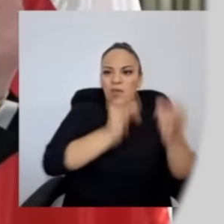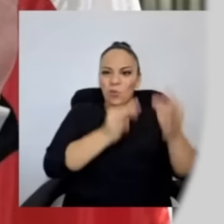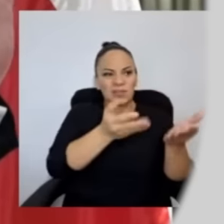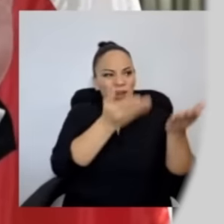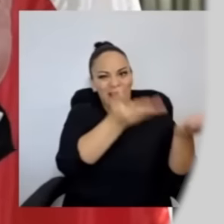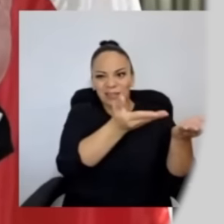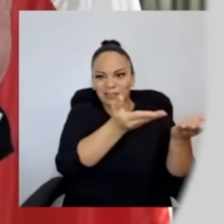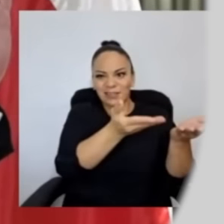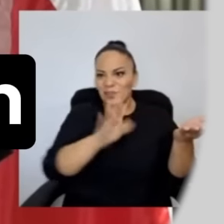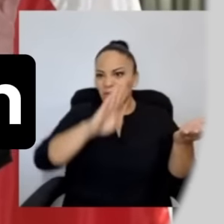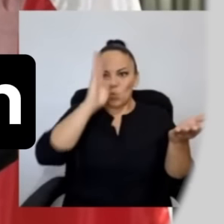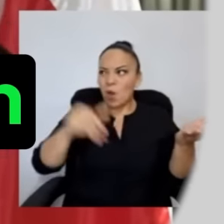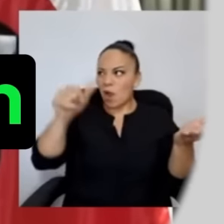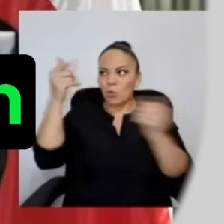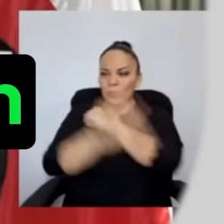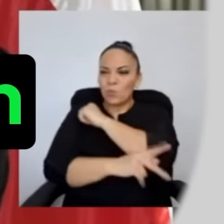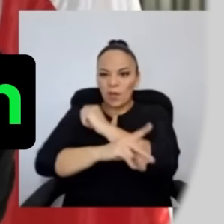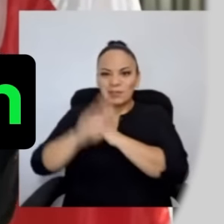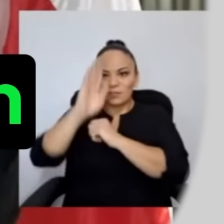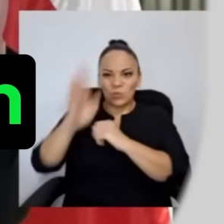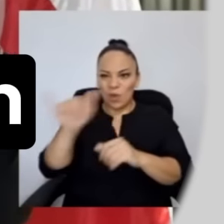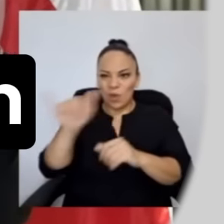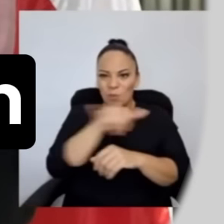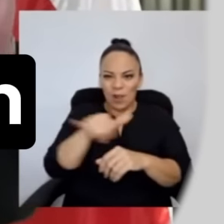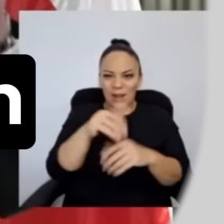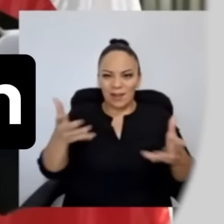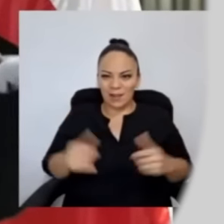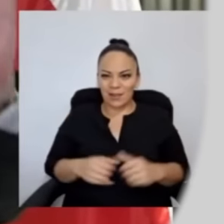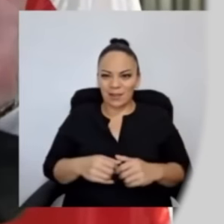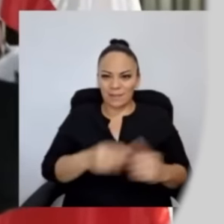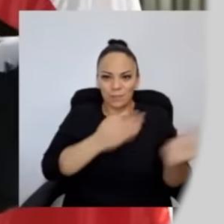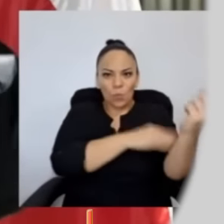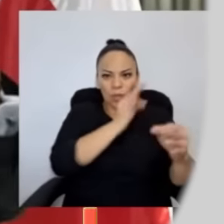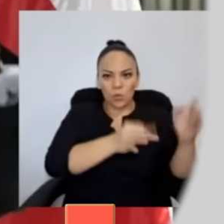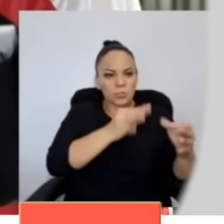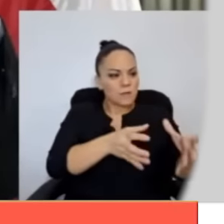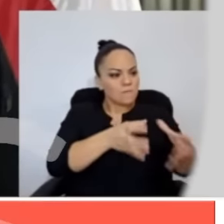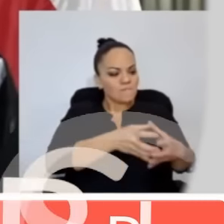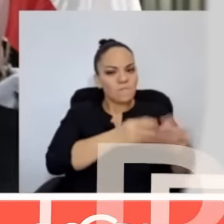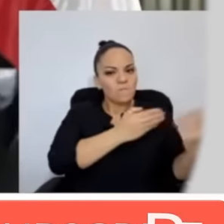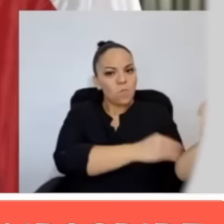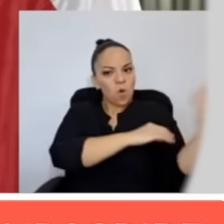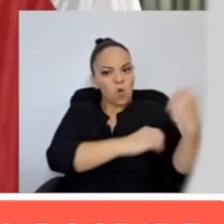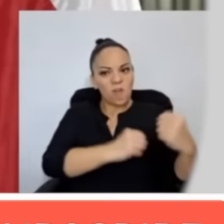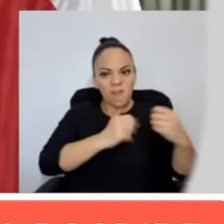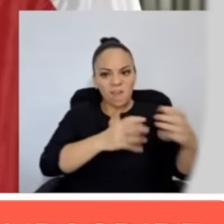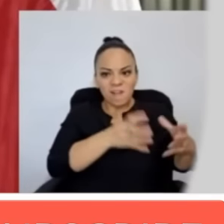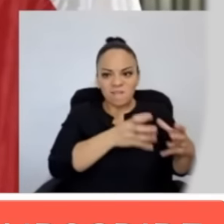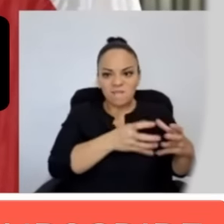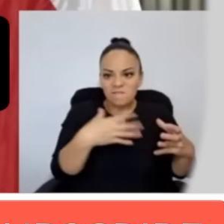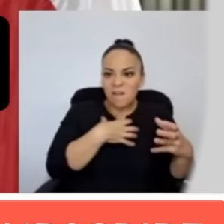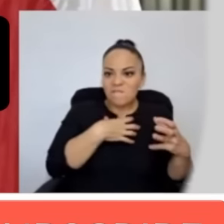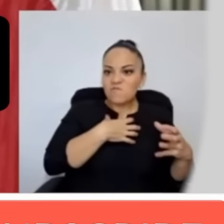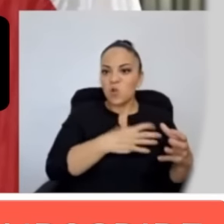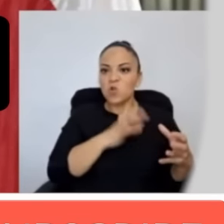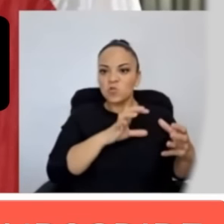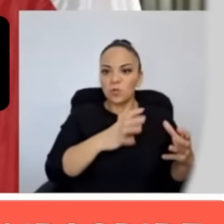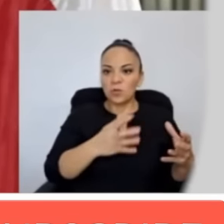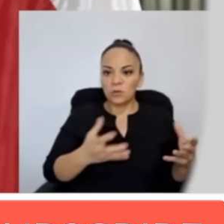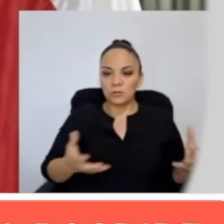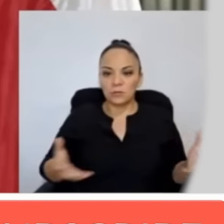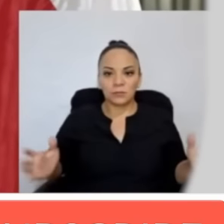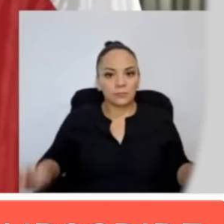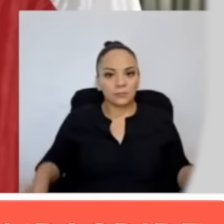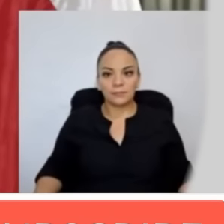hecho, con una concentración de poder absoluta. Y fue poco a